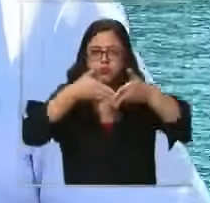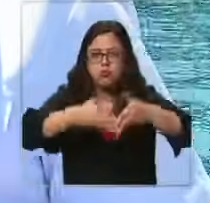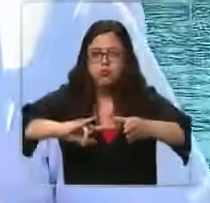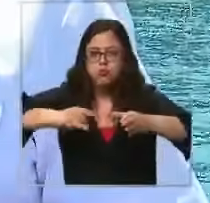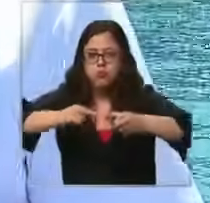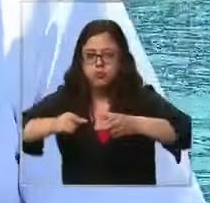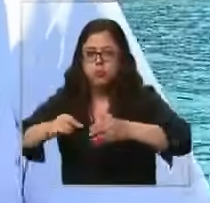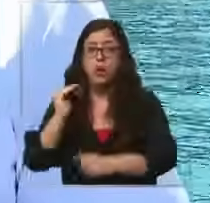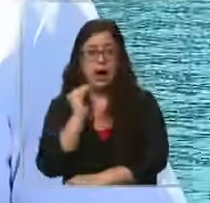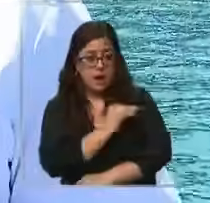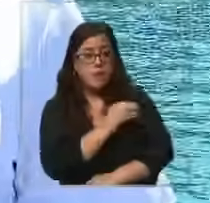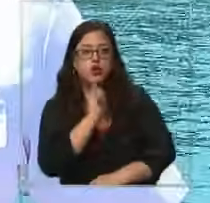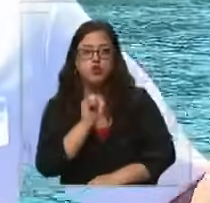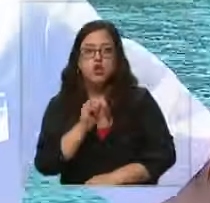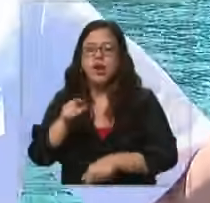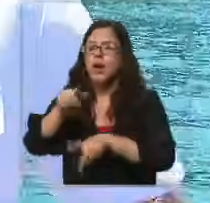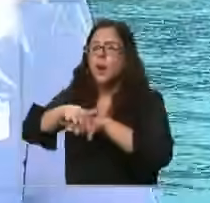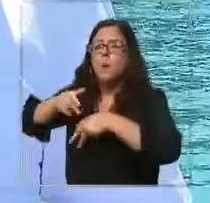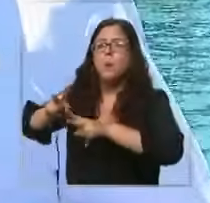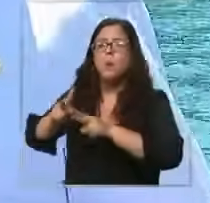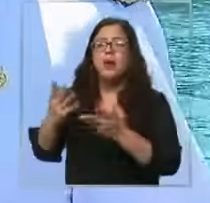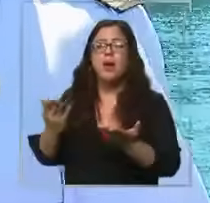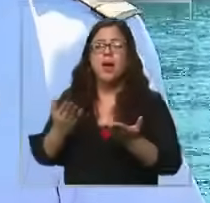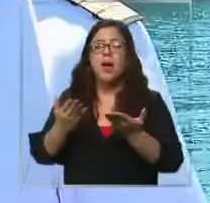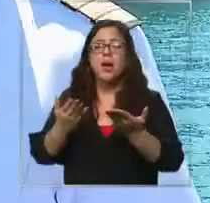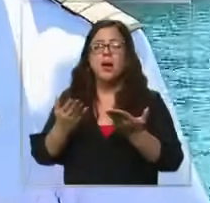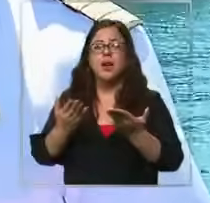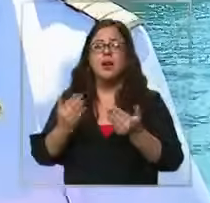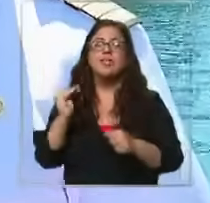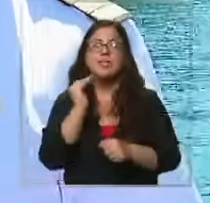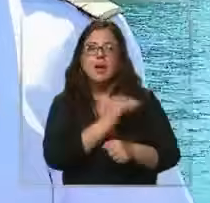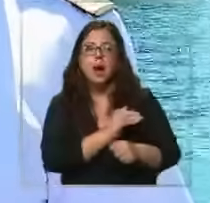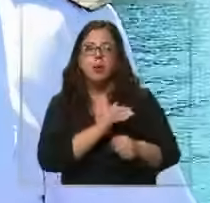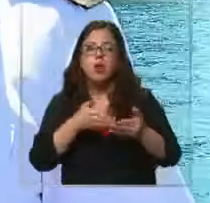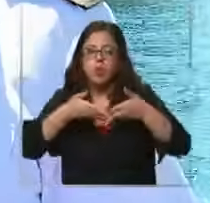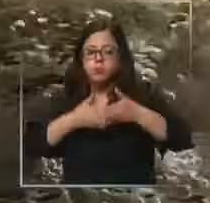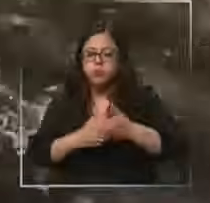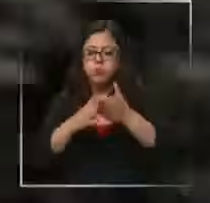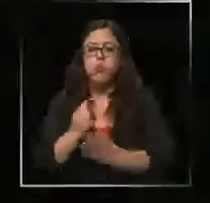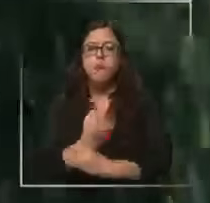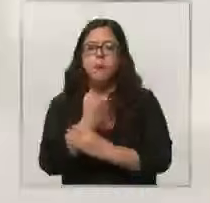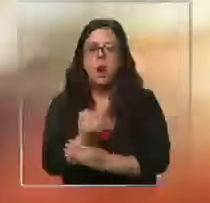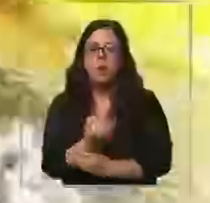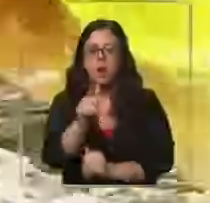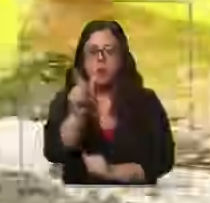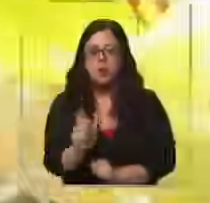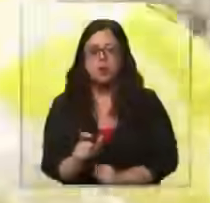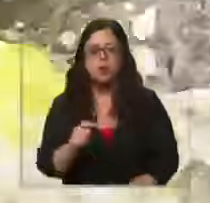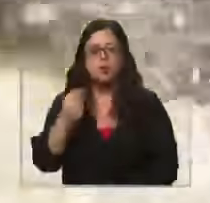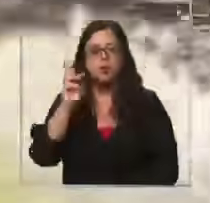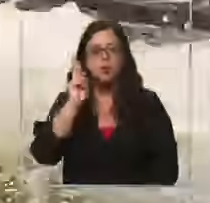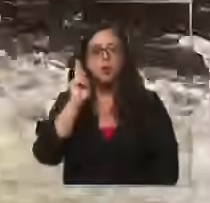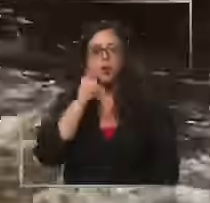¿Ya? Es súper rápida. Entonces nos permite llegar en forma rápida a un rescate.